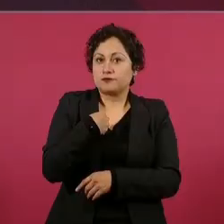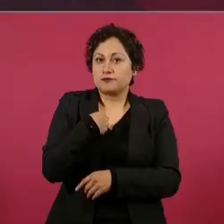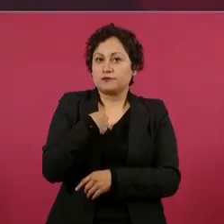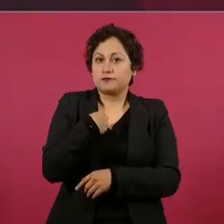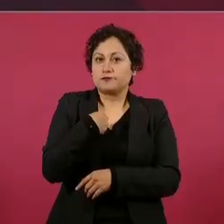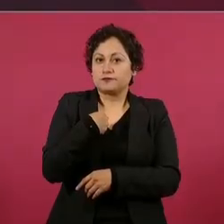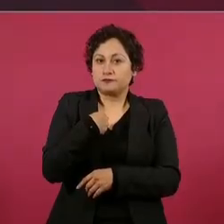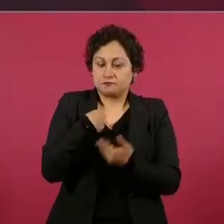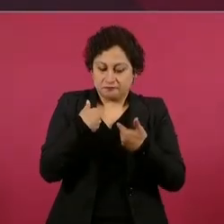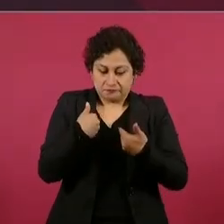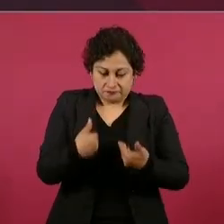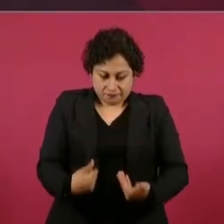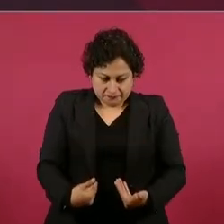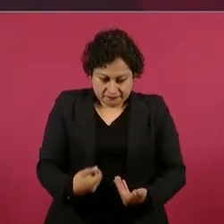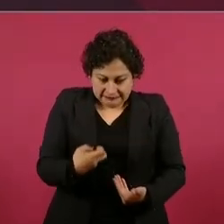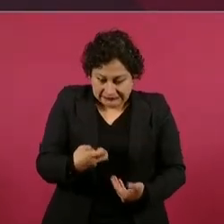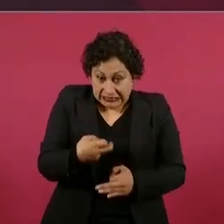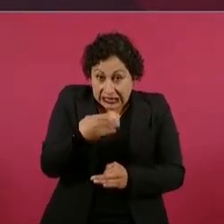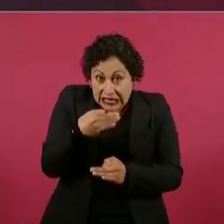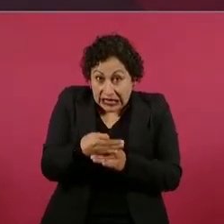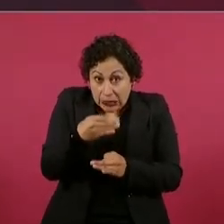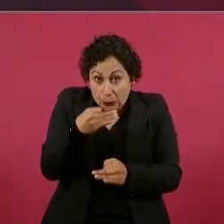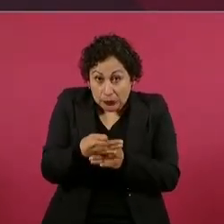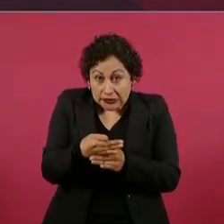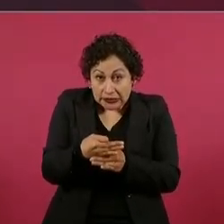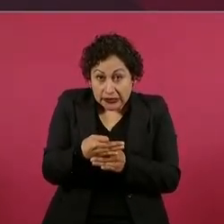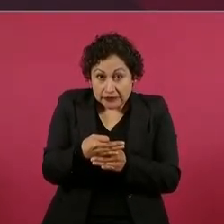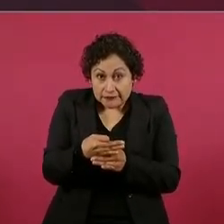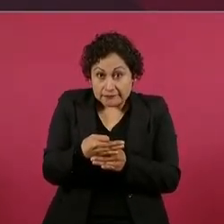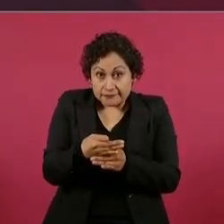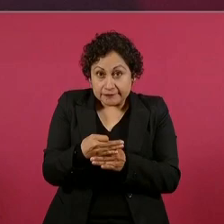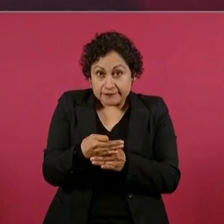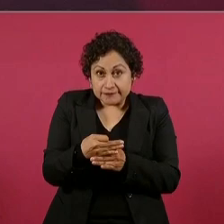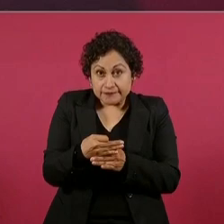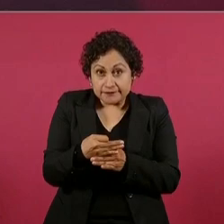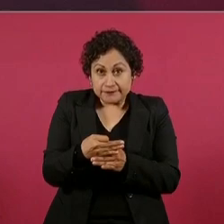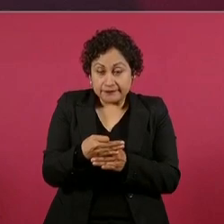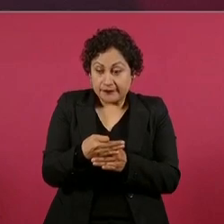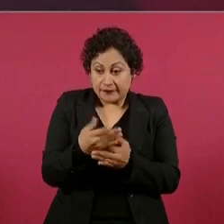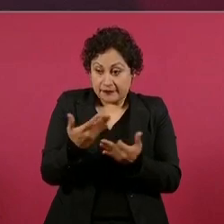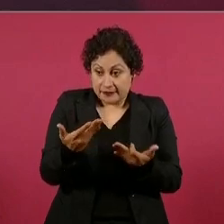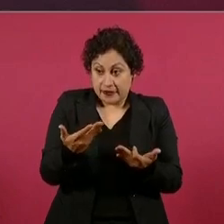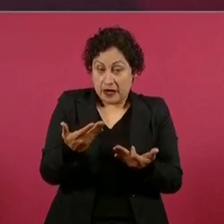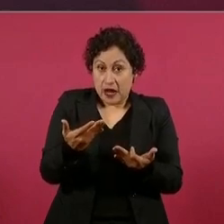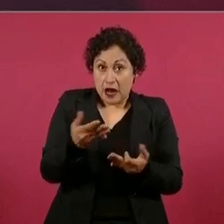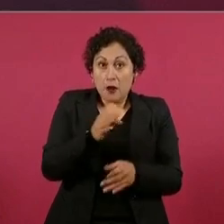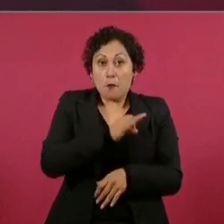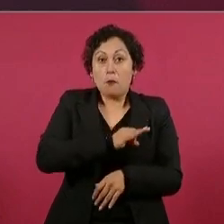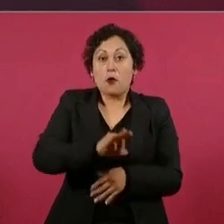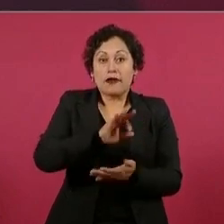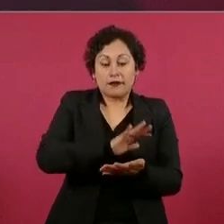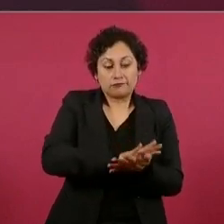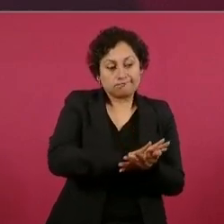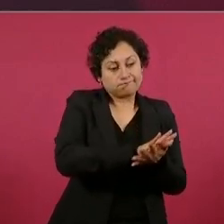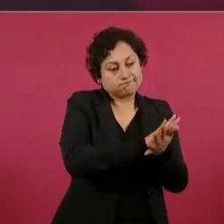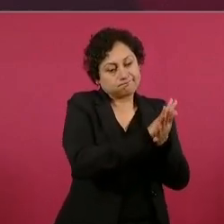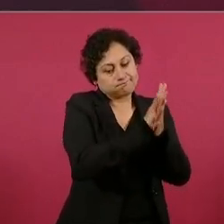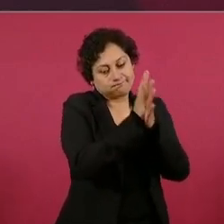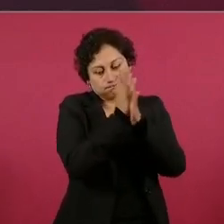lo que soy y lo más importante, la transformación que hemos logrado en nuestro